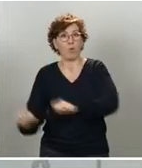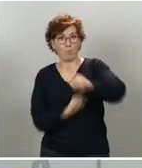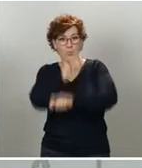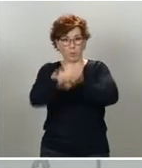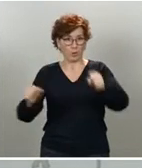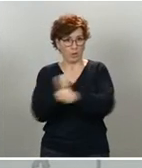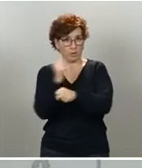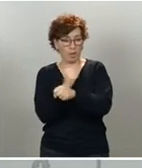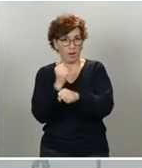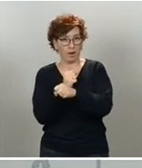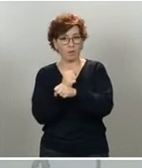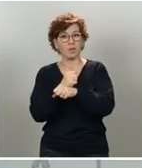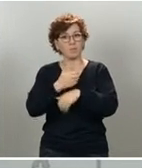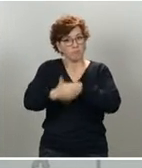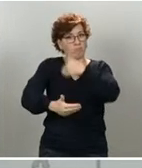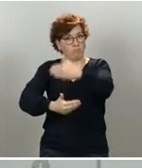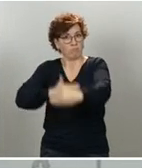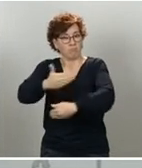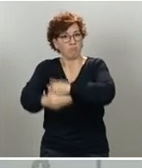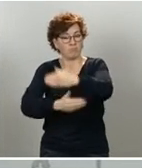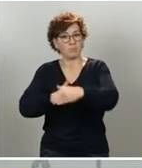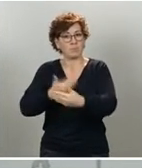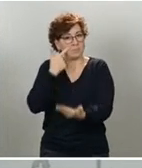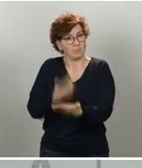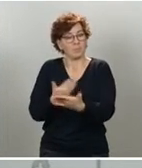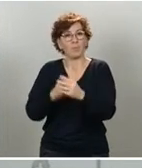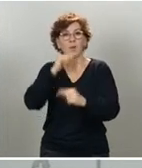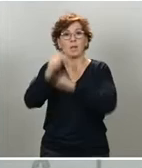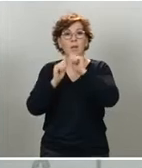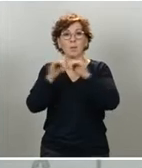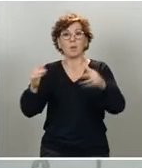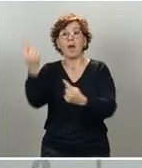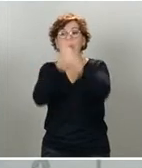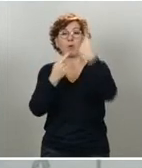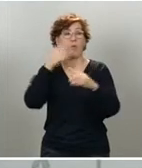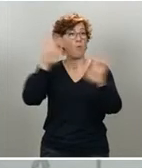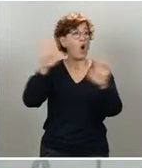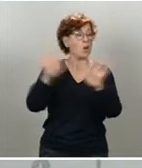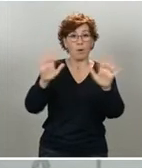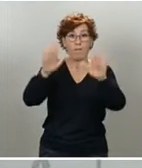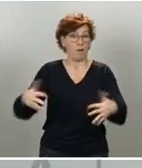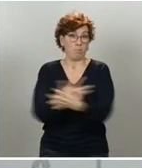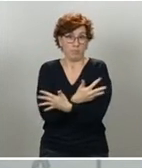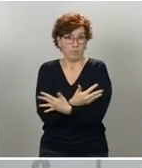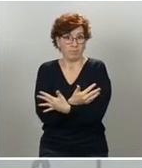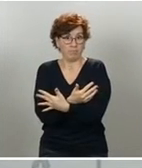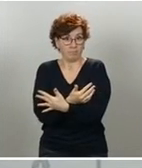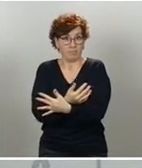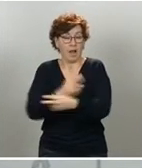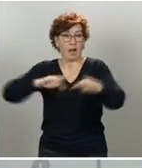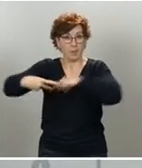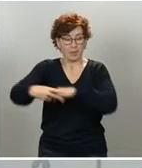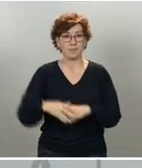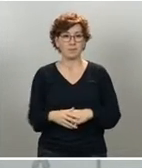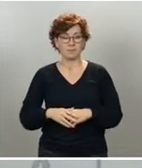avanzando frente al virus y los hechos han desmentido los malos augurios de algunos. De nuevo, hemos de seguir tomando decisiones